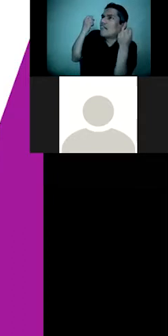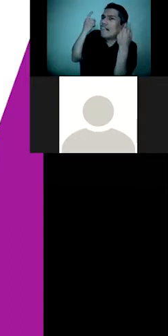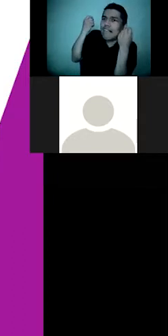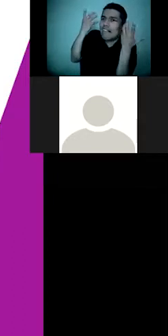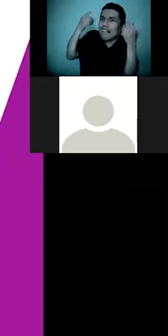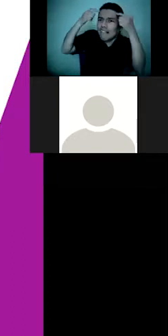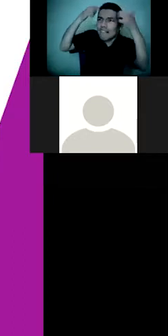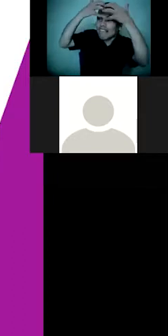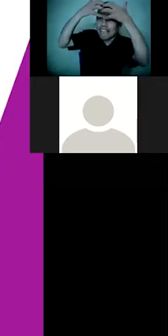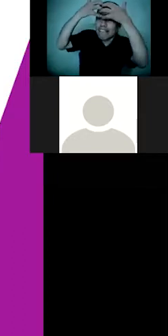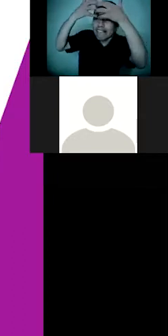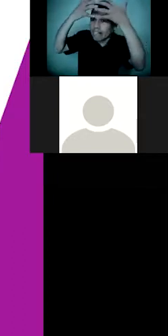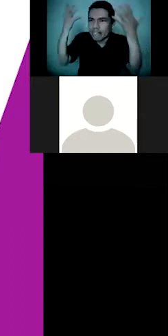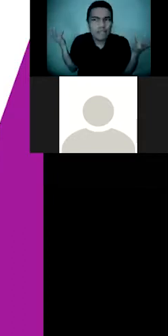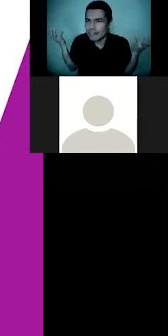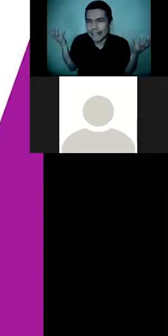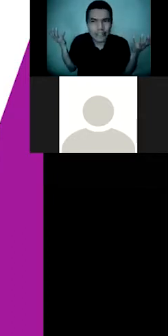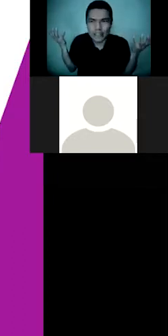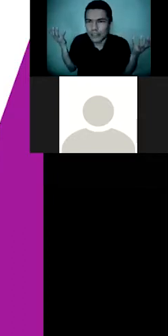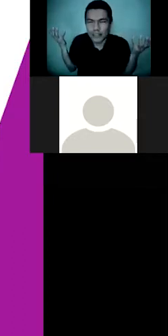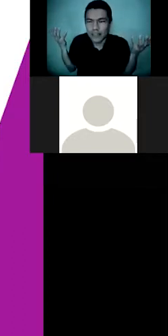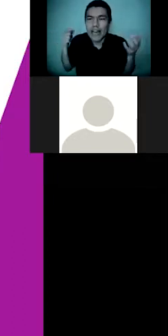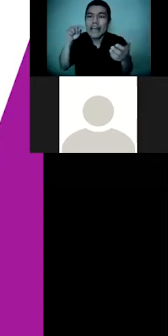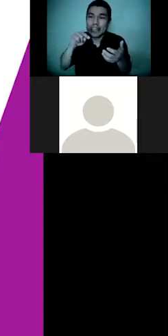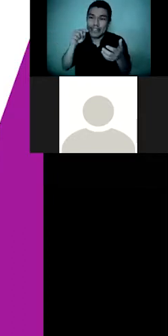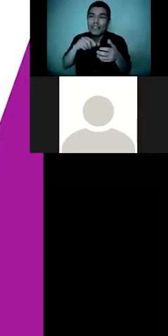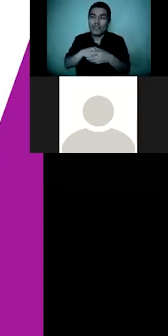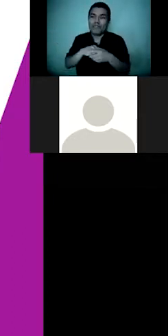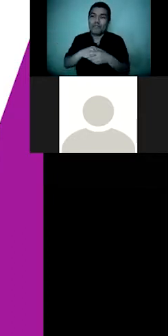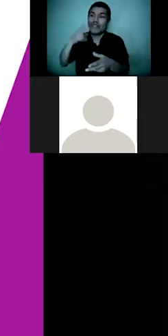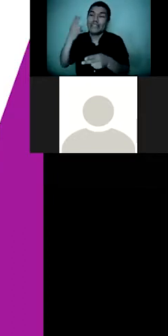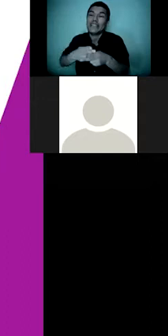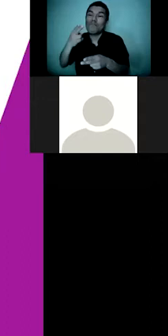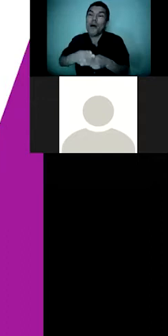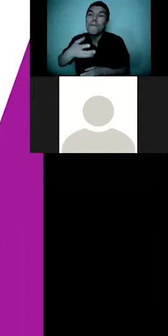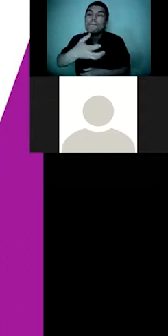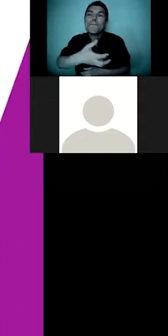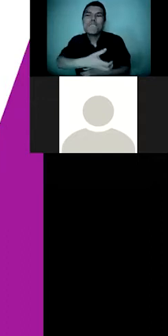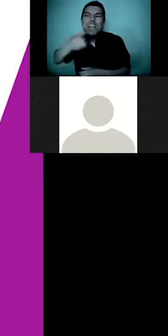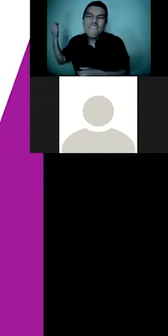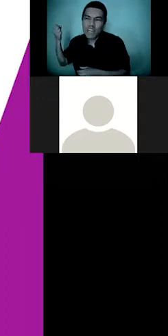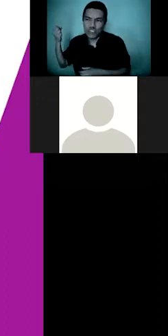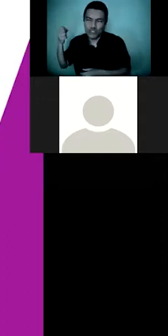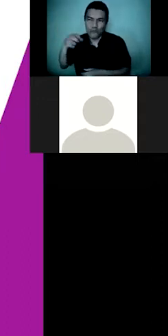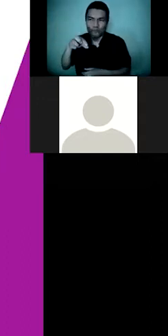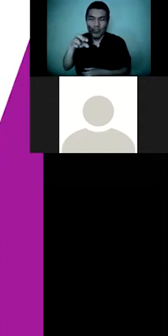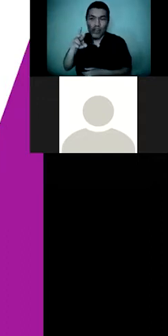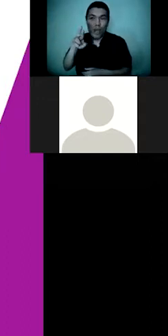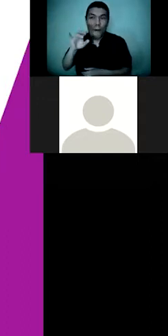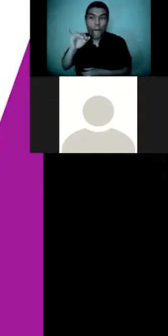información. Entonces, el cerebro no recibe la información, no recibe el input. Eso se